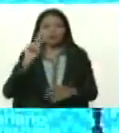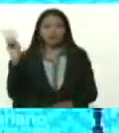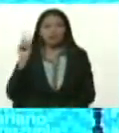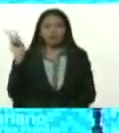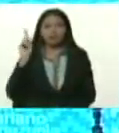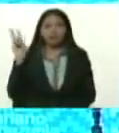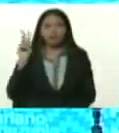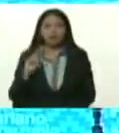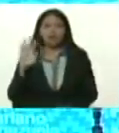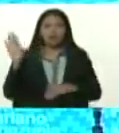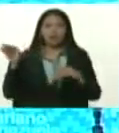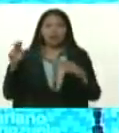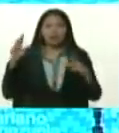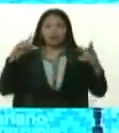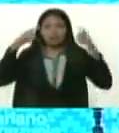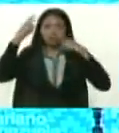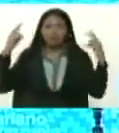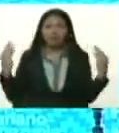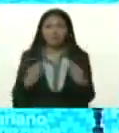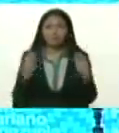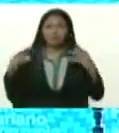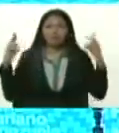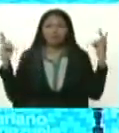venezolana! ¡Chávez vive!